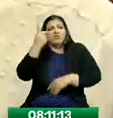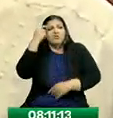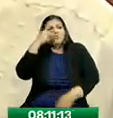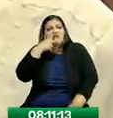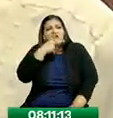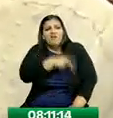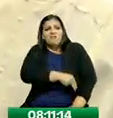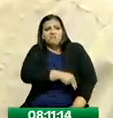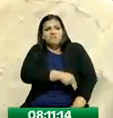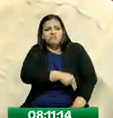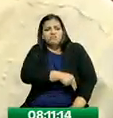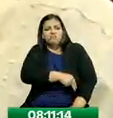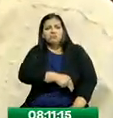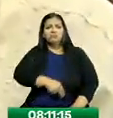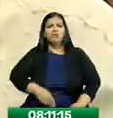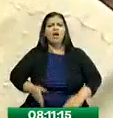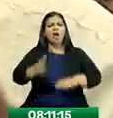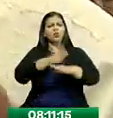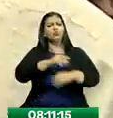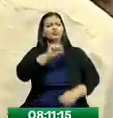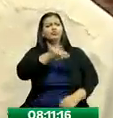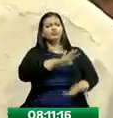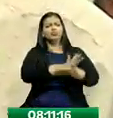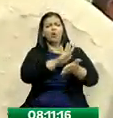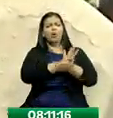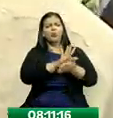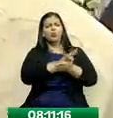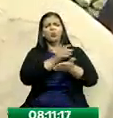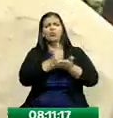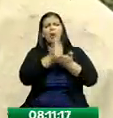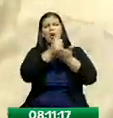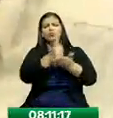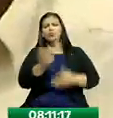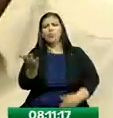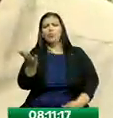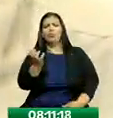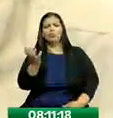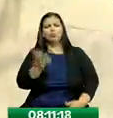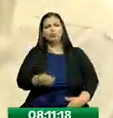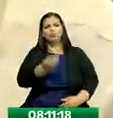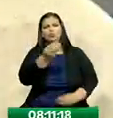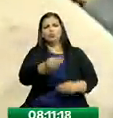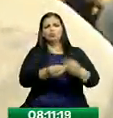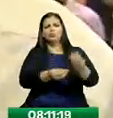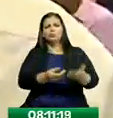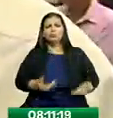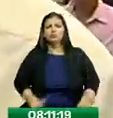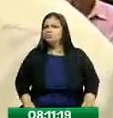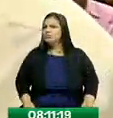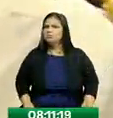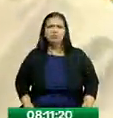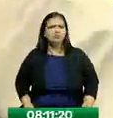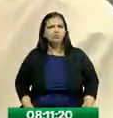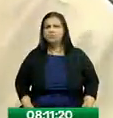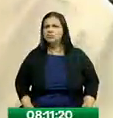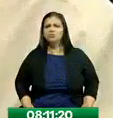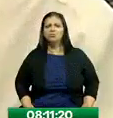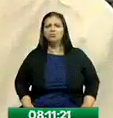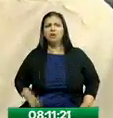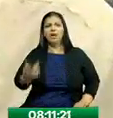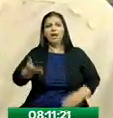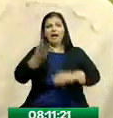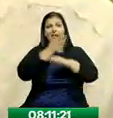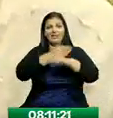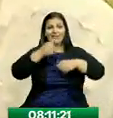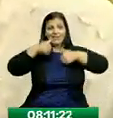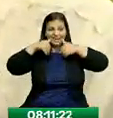a la mentira de este gobierno, que nos prometió en la primera alza, porque el taxismo sufre dos alzas ya, la primera en diciembre y esta otra alza,